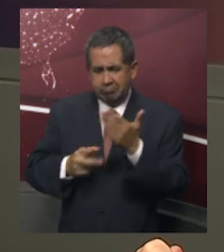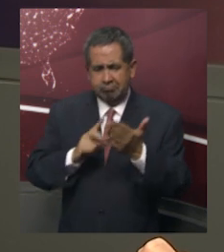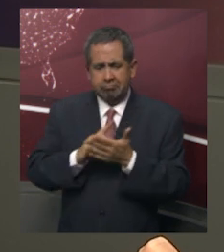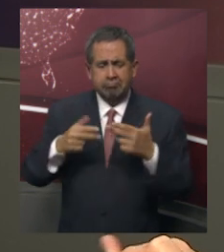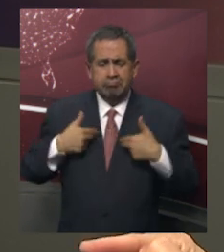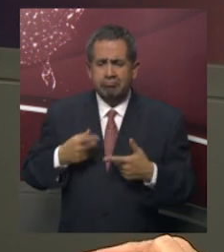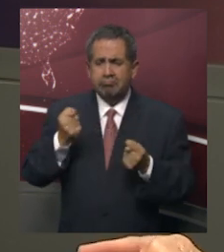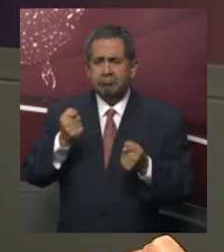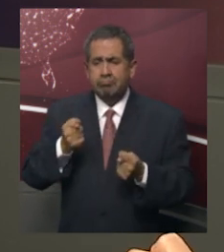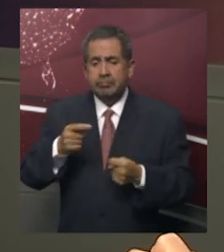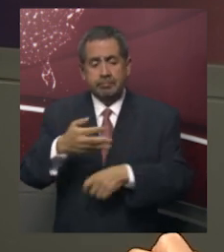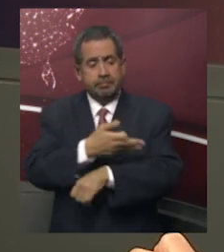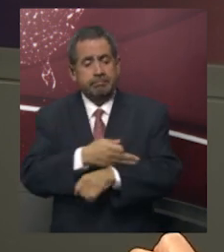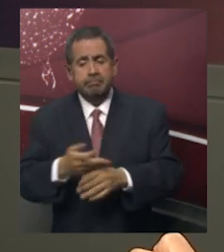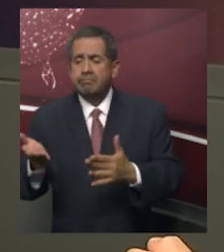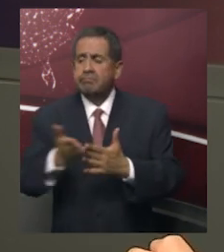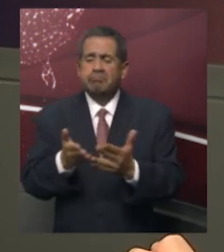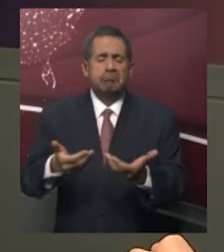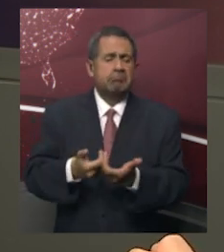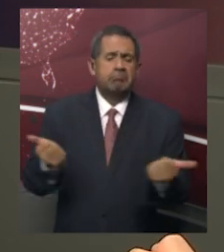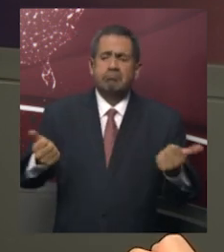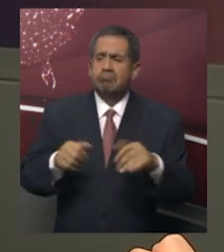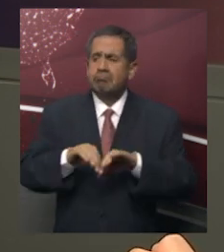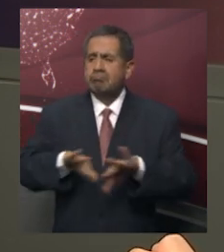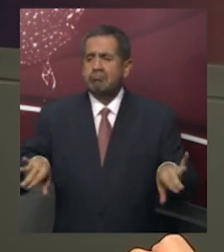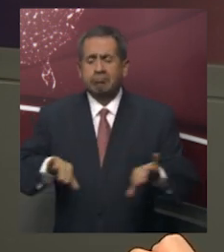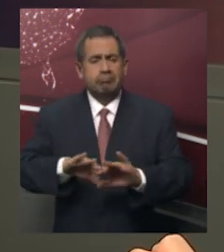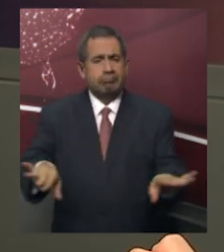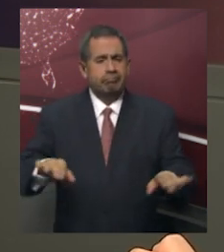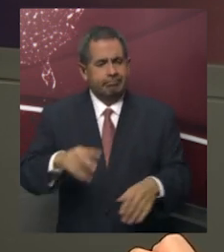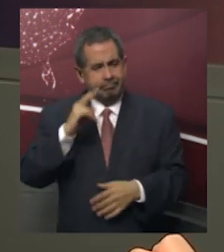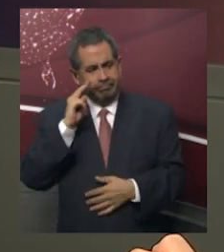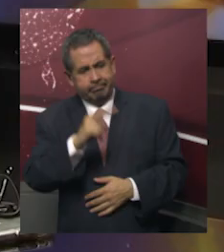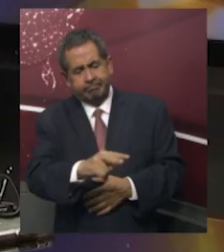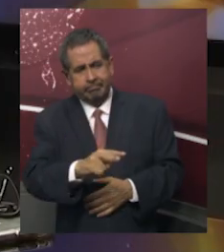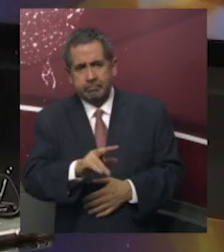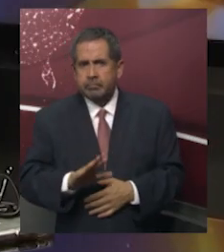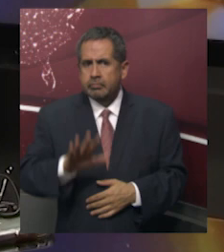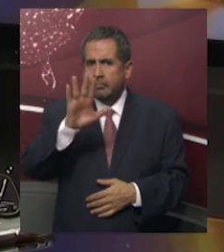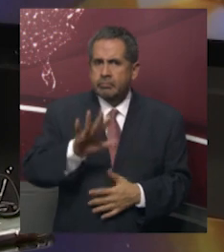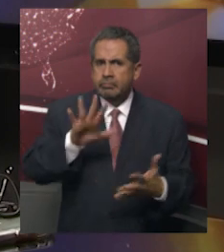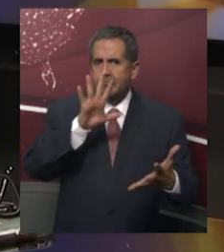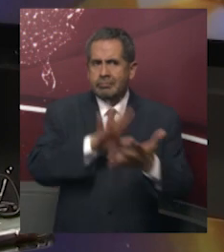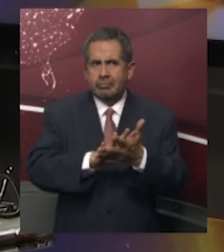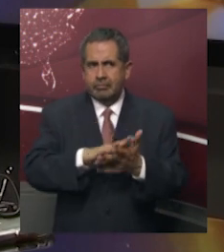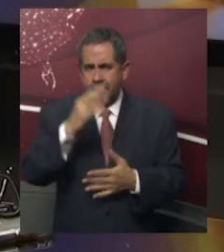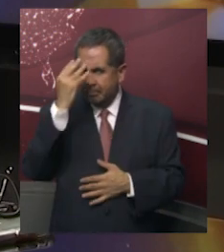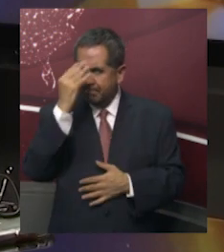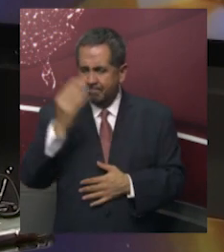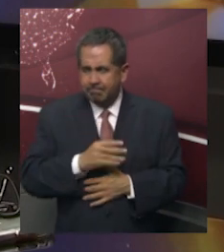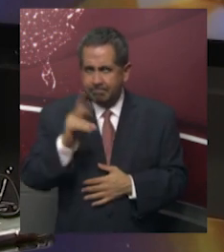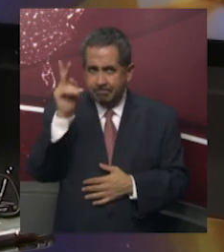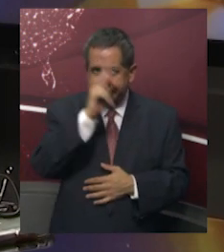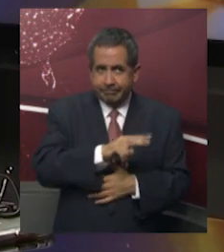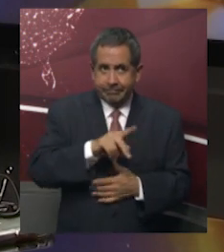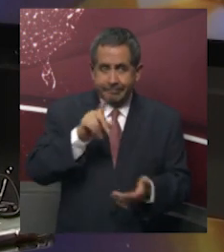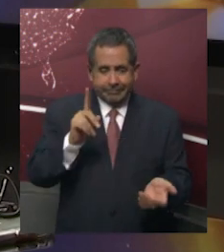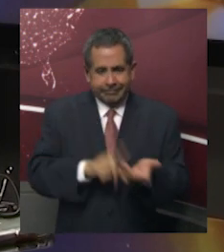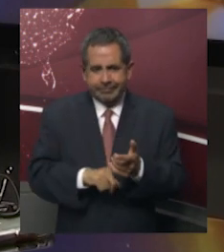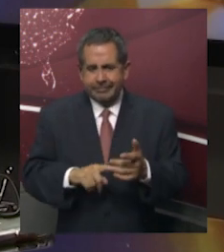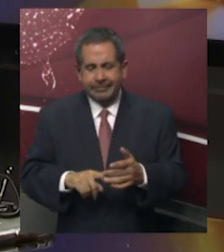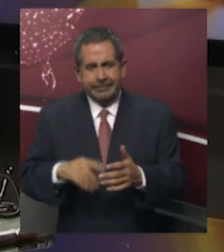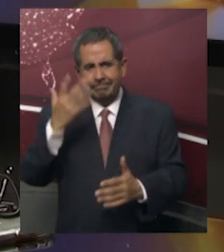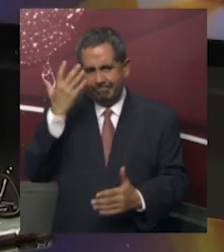separación familiar, ahí están las instalaciones migratorias que más bien parecen unas cárceles de terror. Es decir, ahí hay una